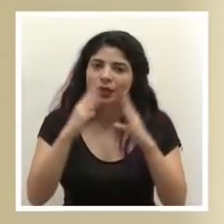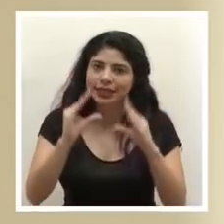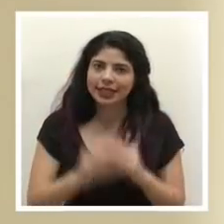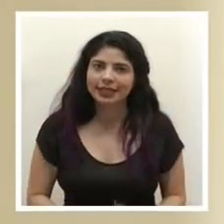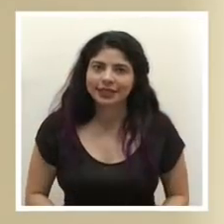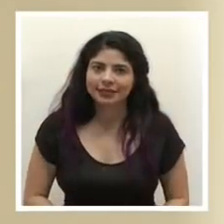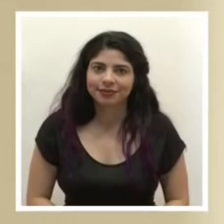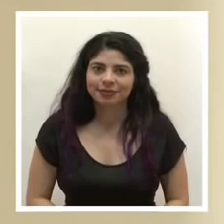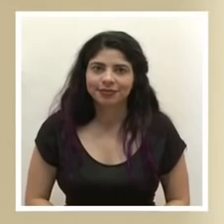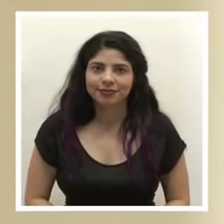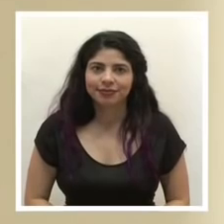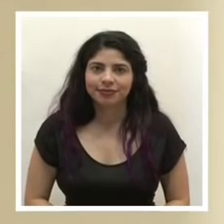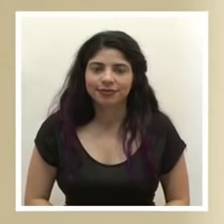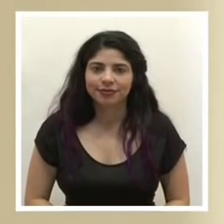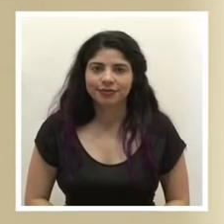tardes